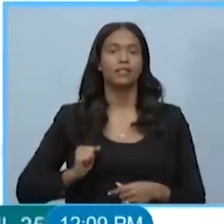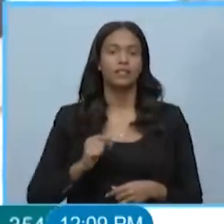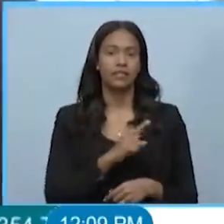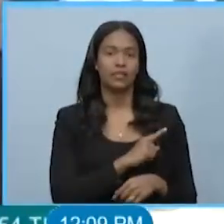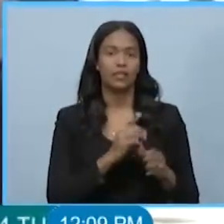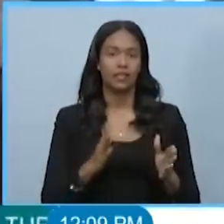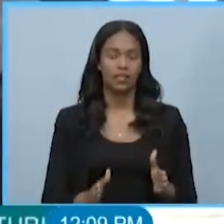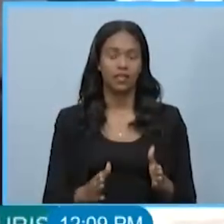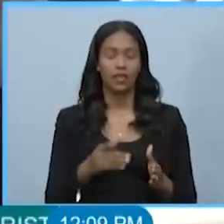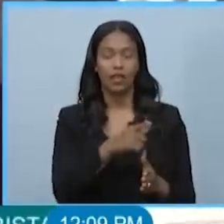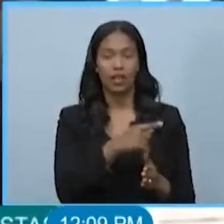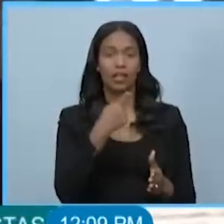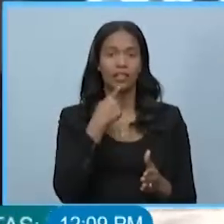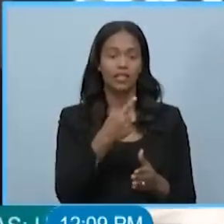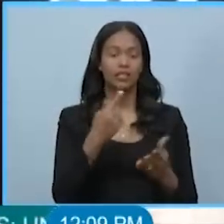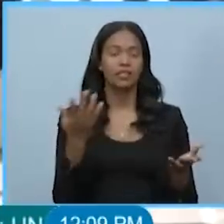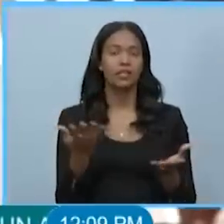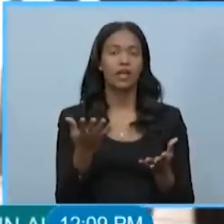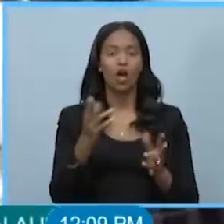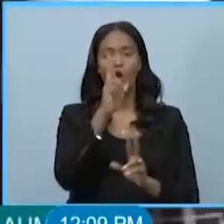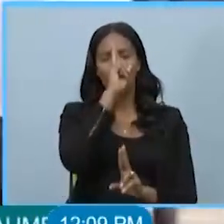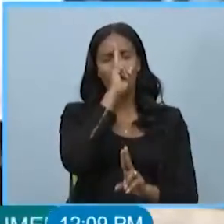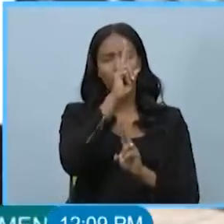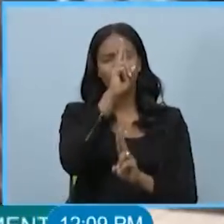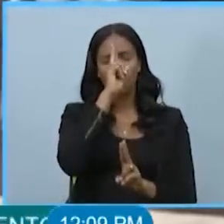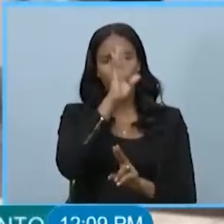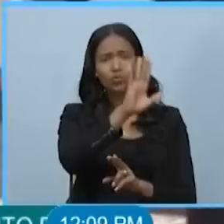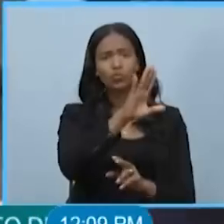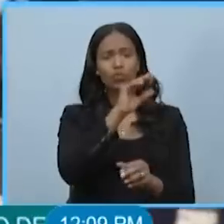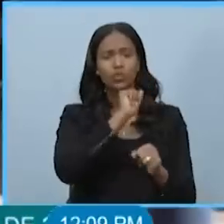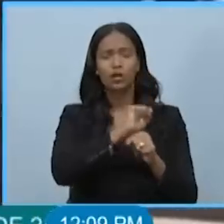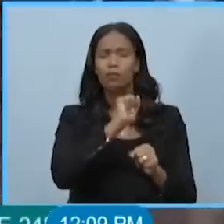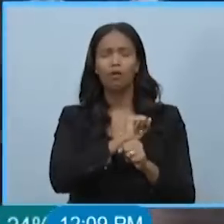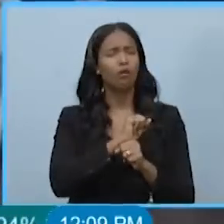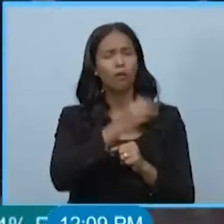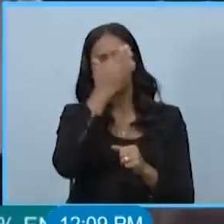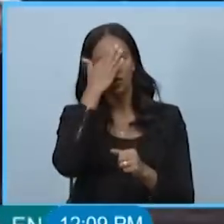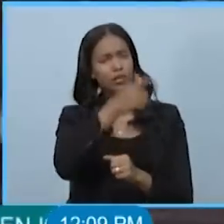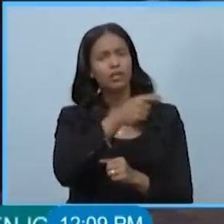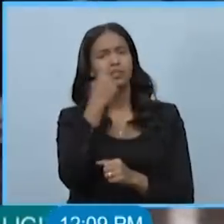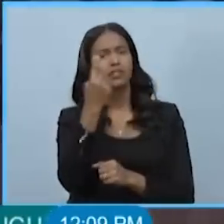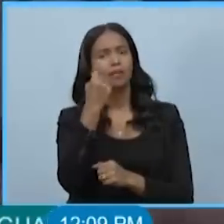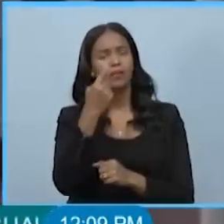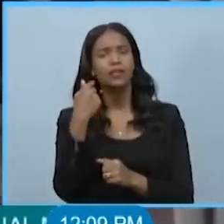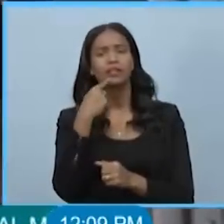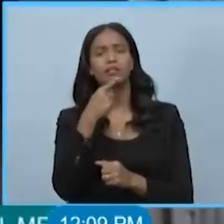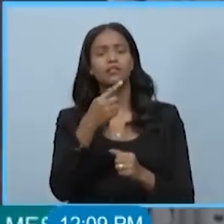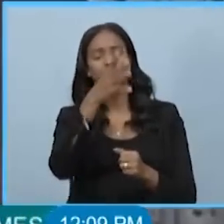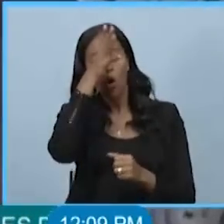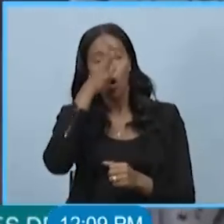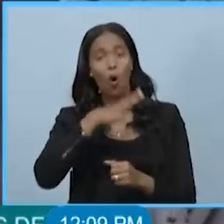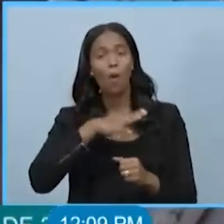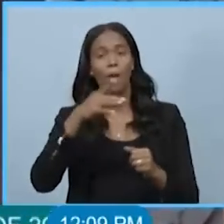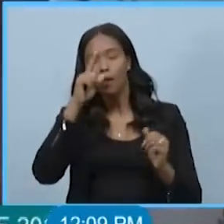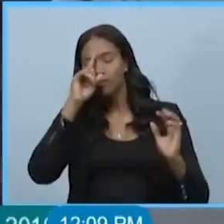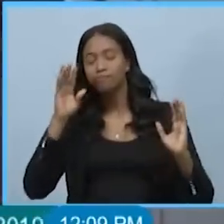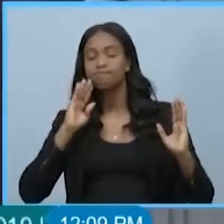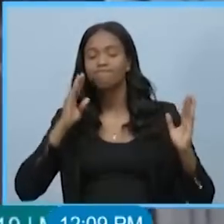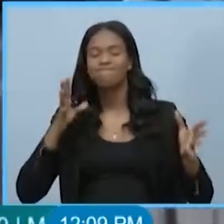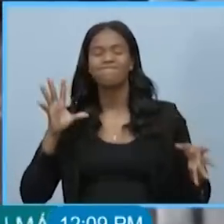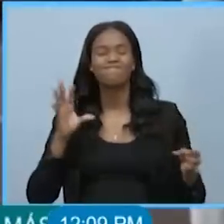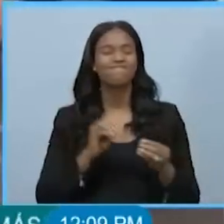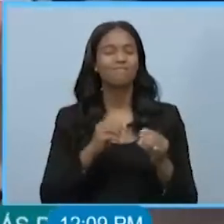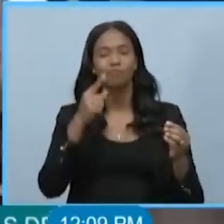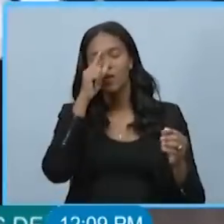no fuese honrado con estos honores, ya que siempre se caracterizó por ser un hombre del pueblo, y lo único